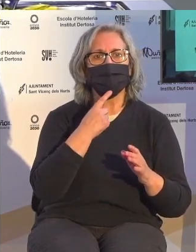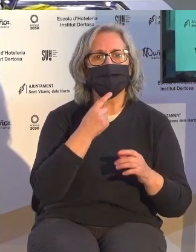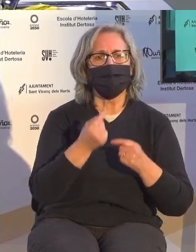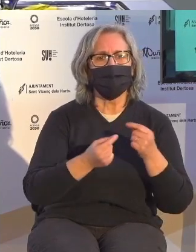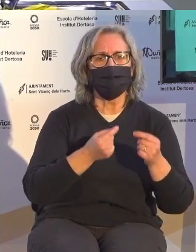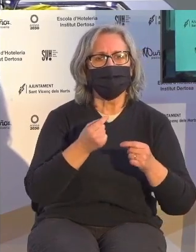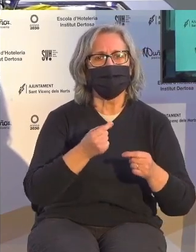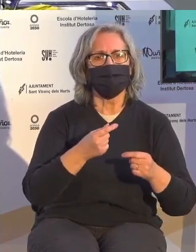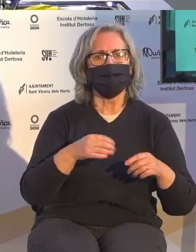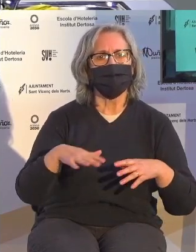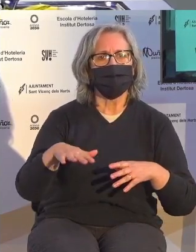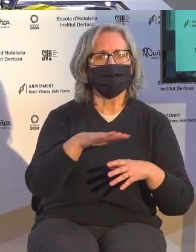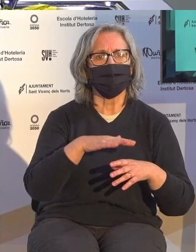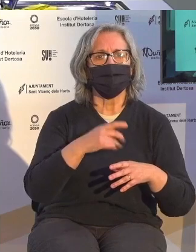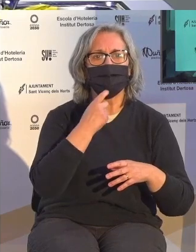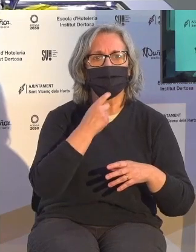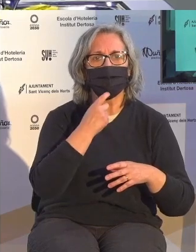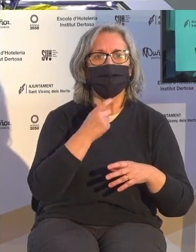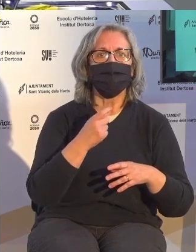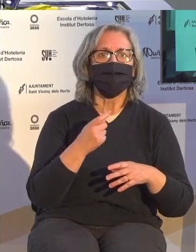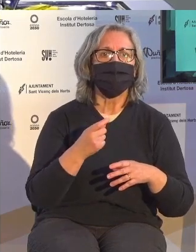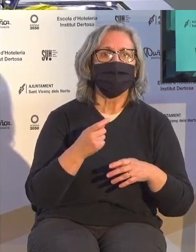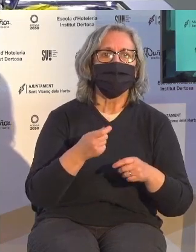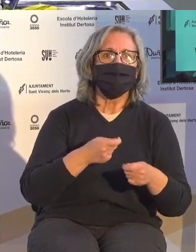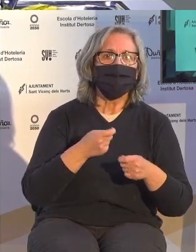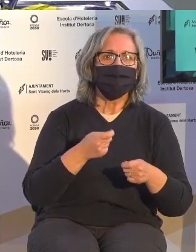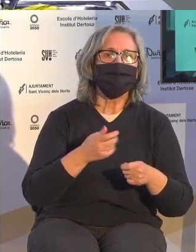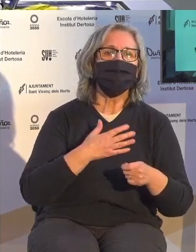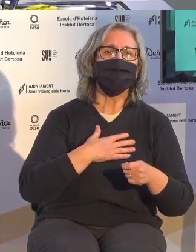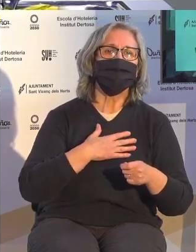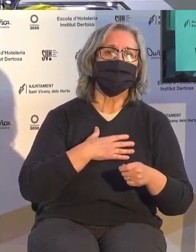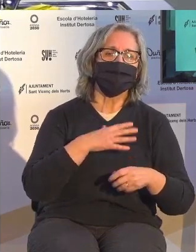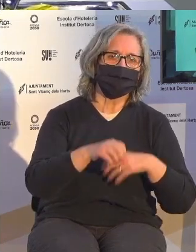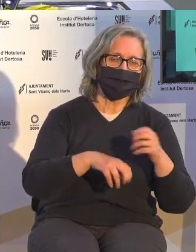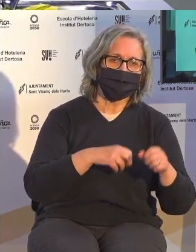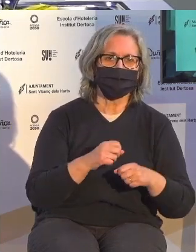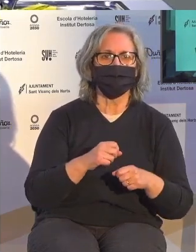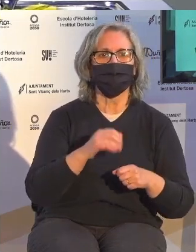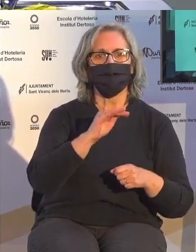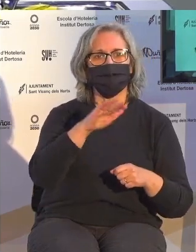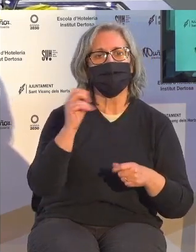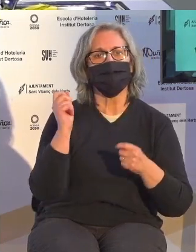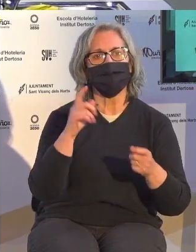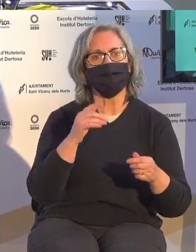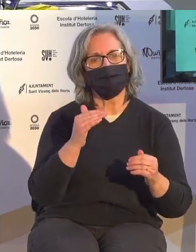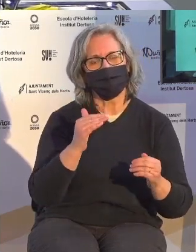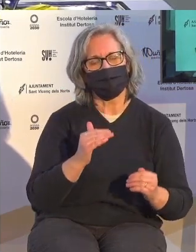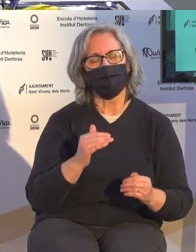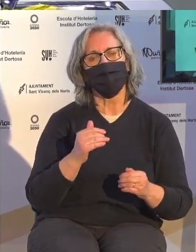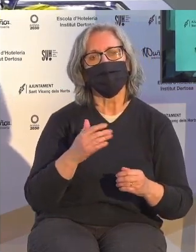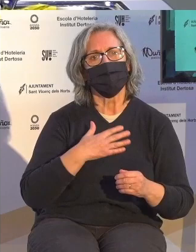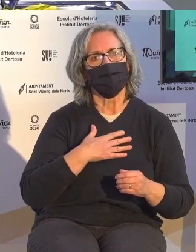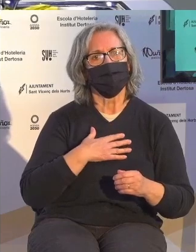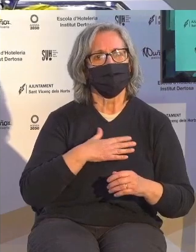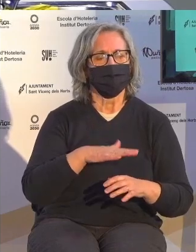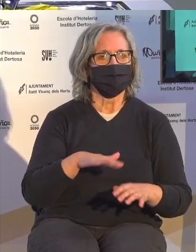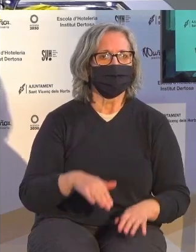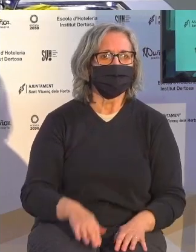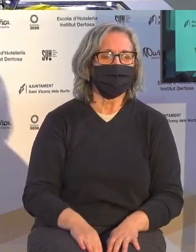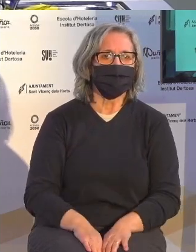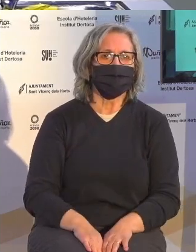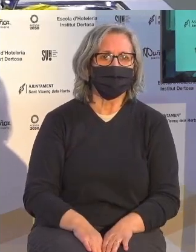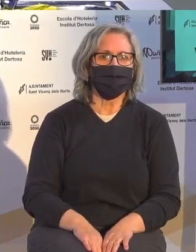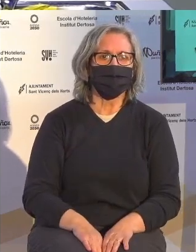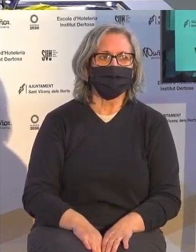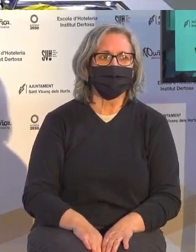finlandia tiene una diversidad de berries como dice berries en